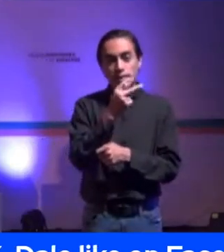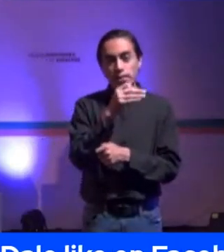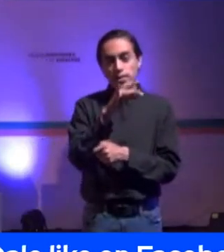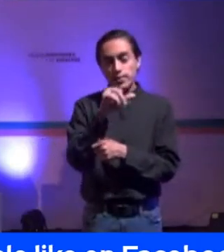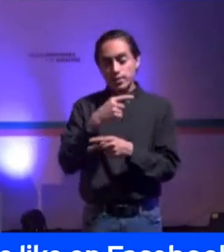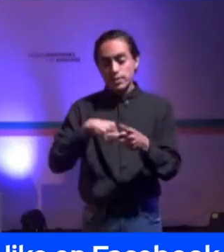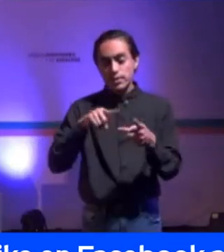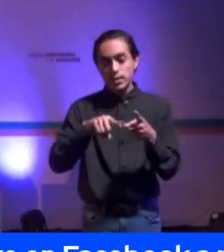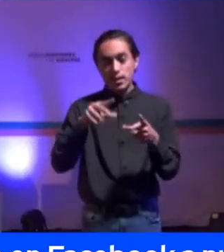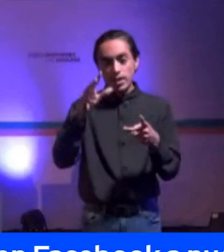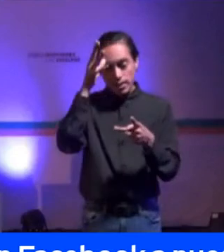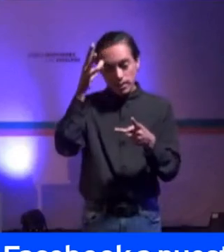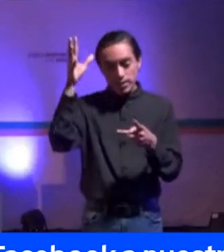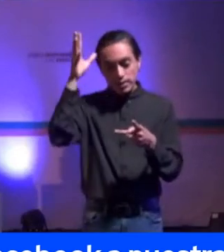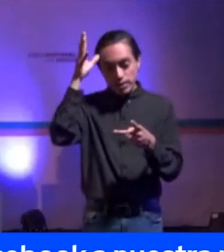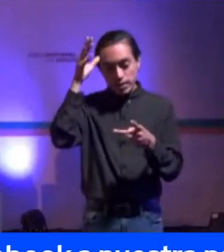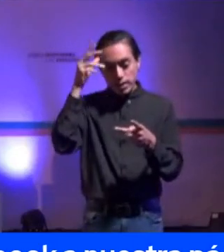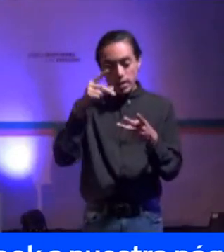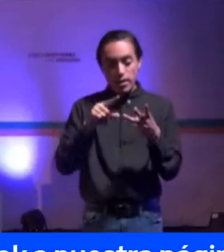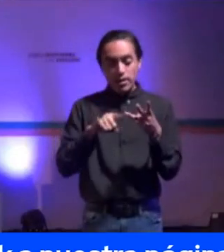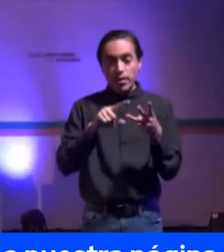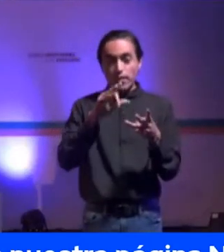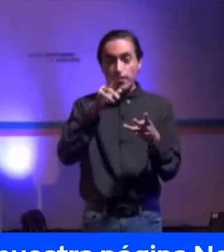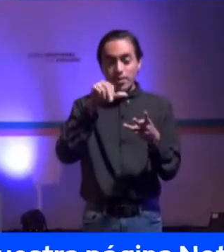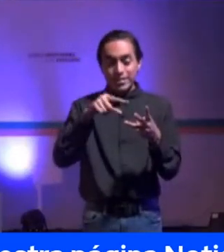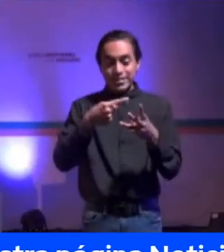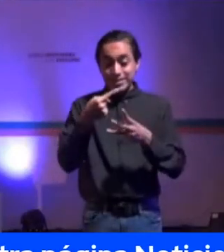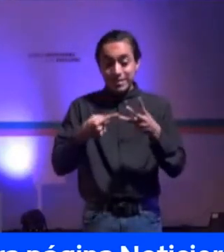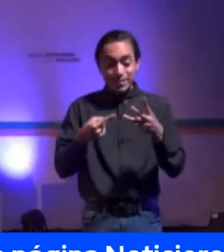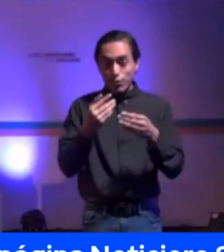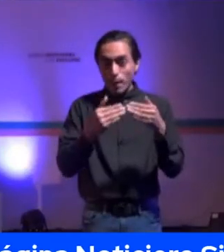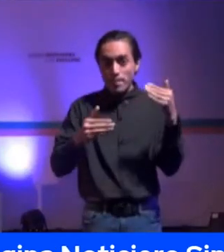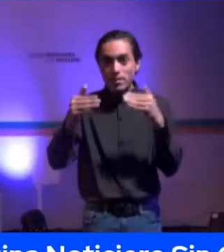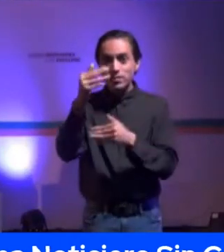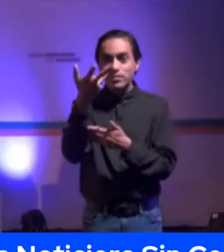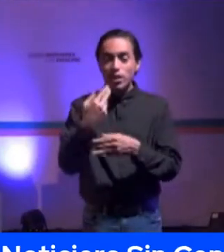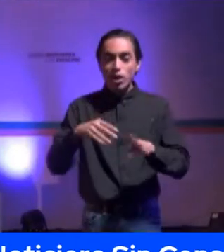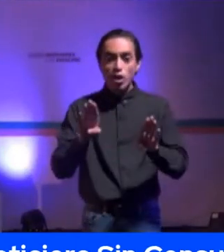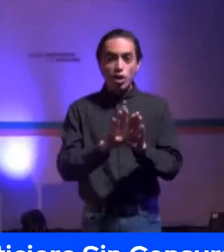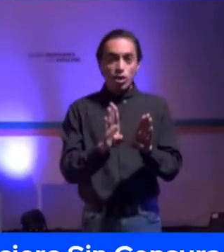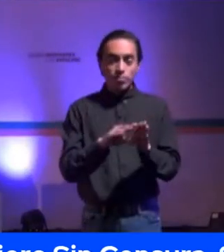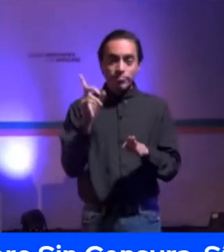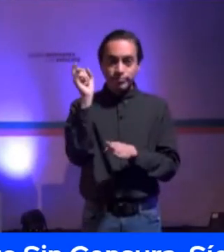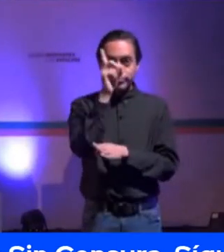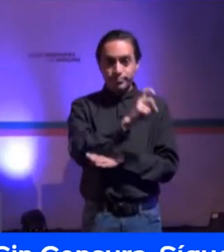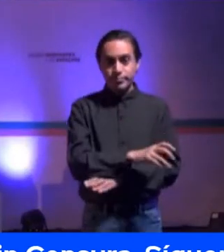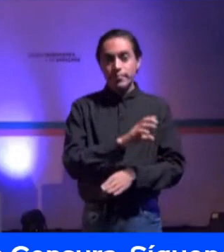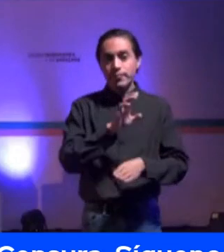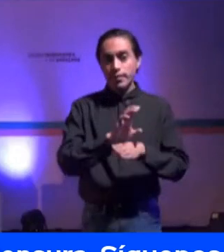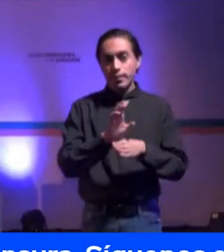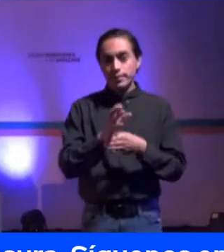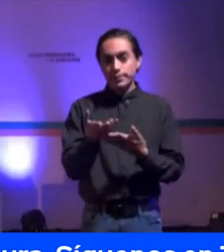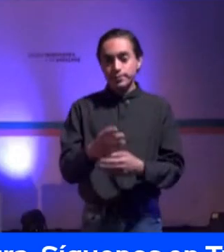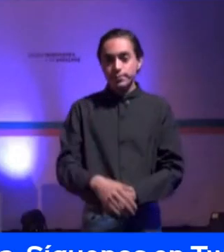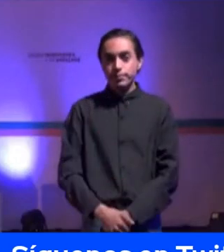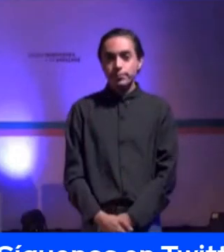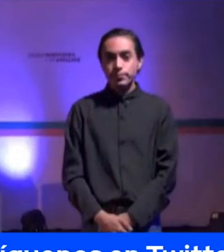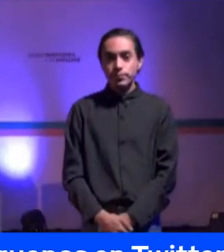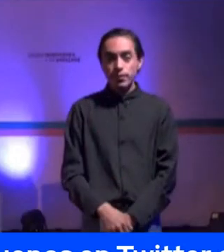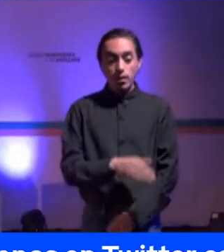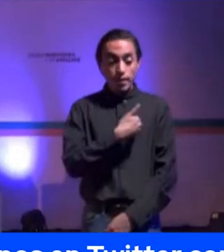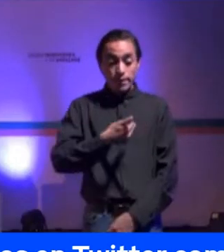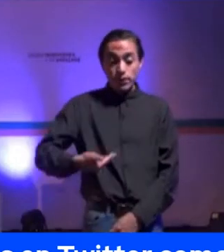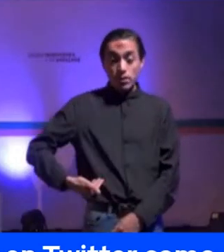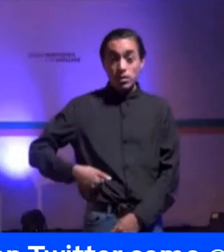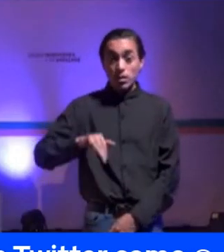Fórmula, siguen encabezando la lista, y así está cabrón, porque de alguna manera, bueno, y el presidente